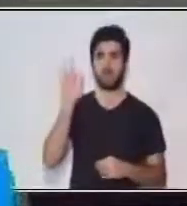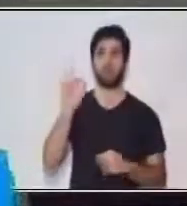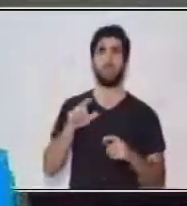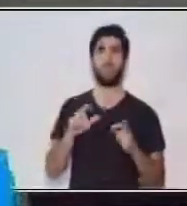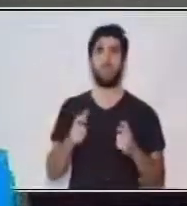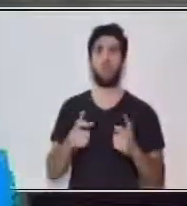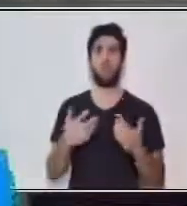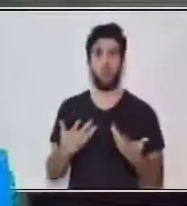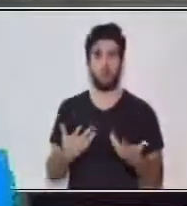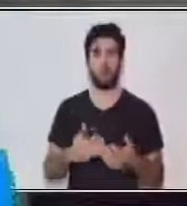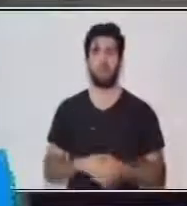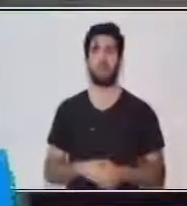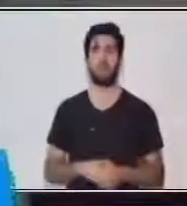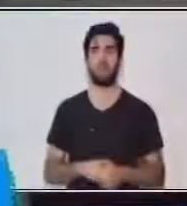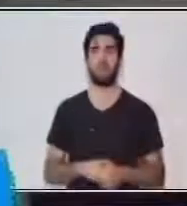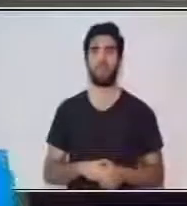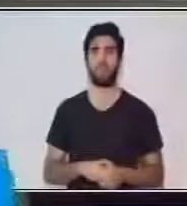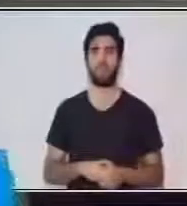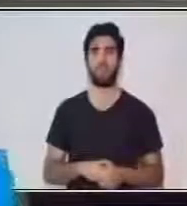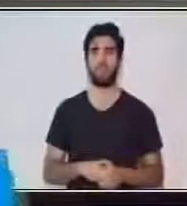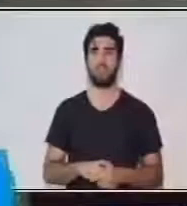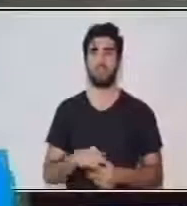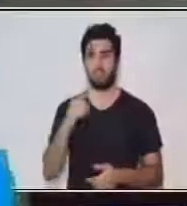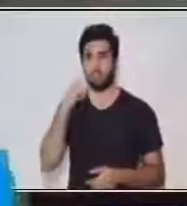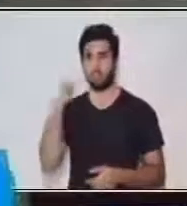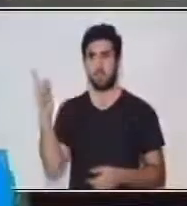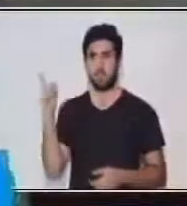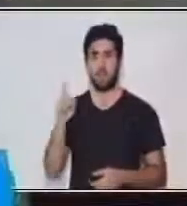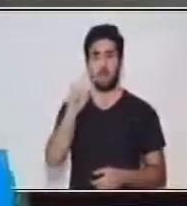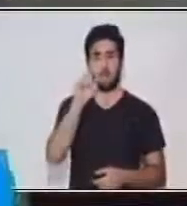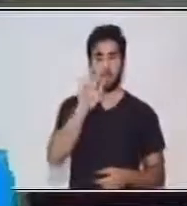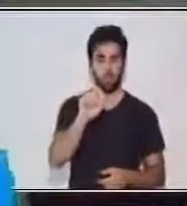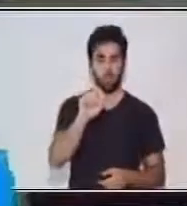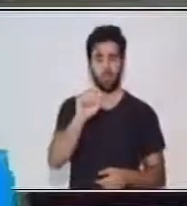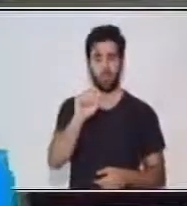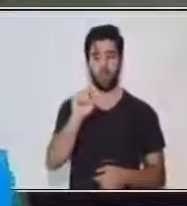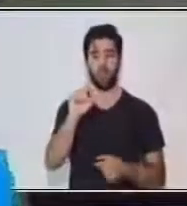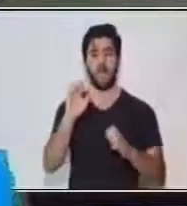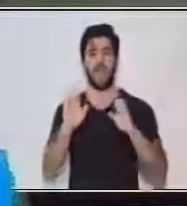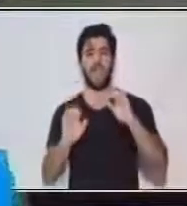a colocar esto, punto de equilibrio,